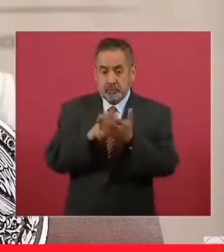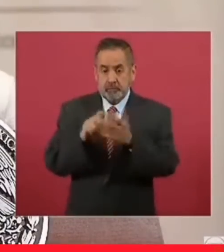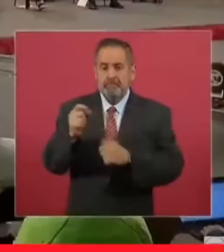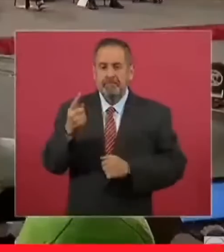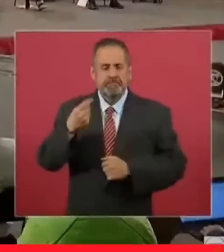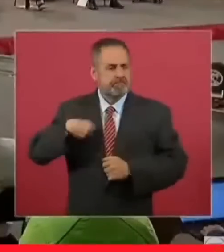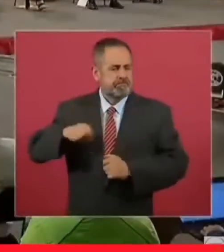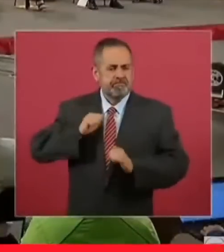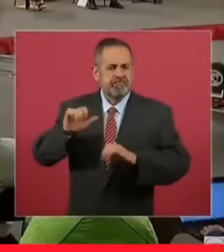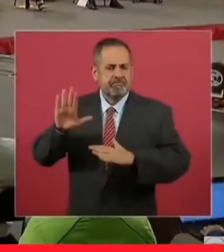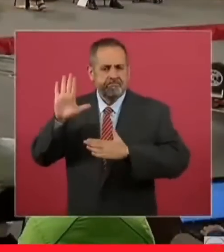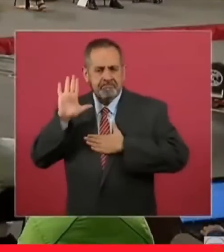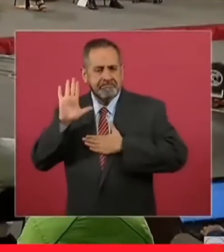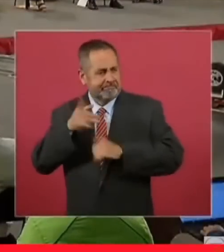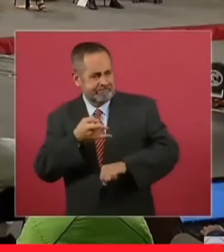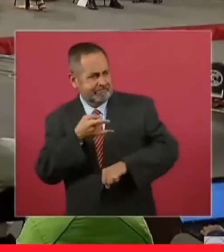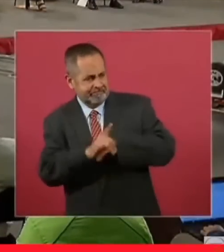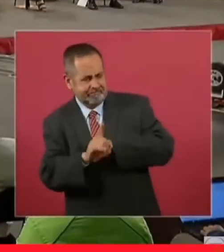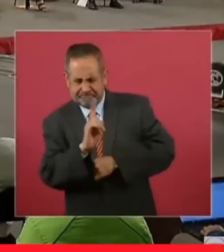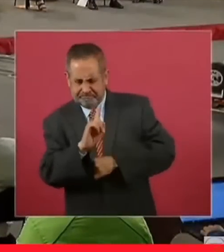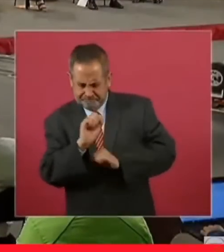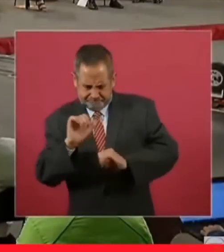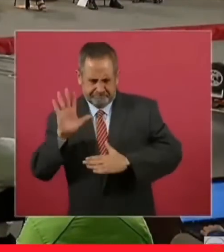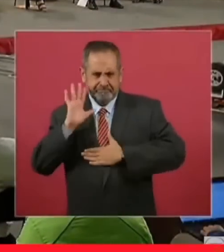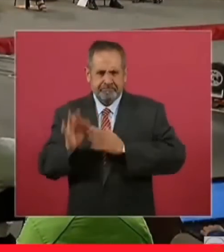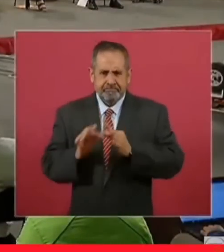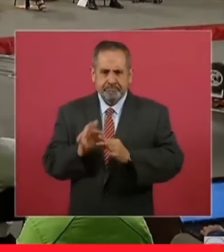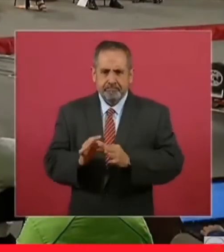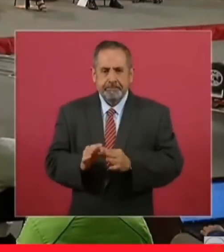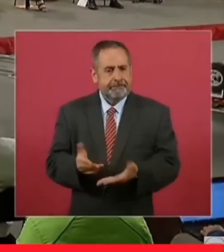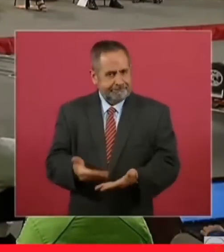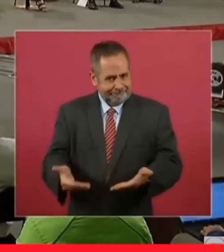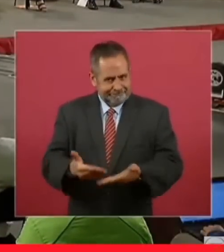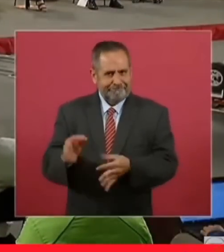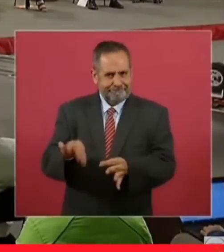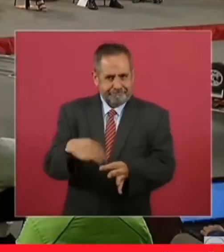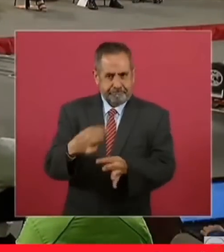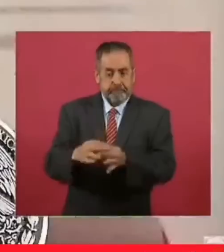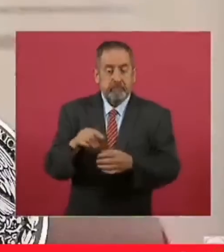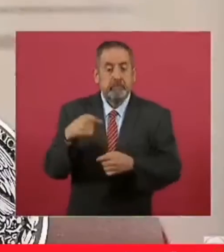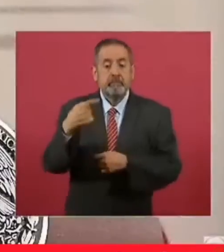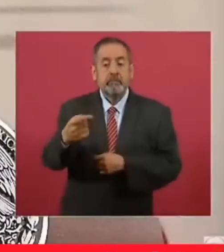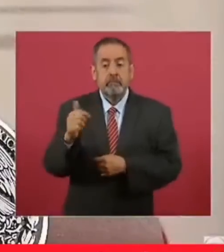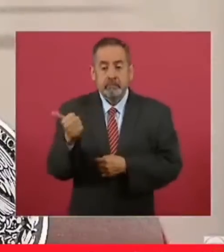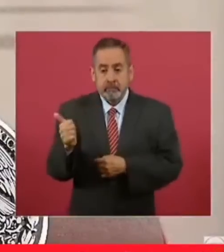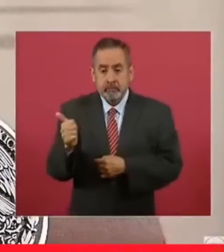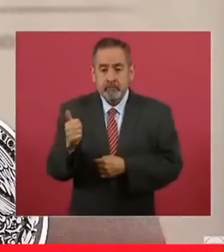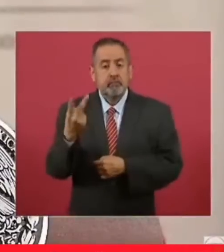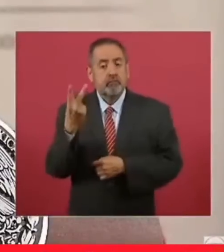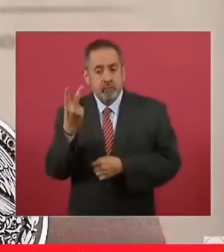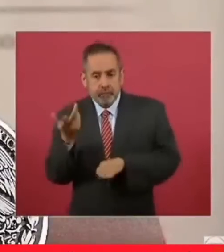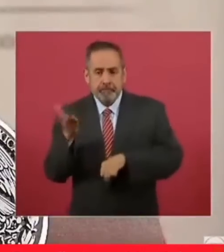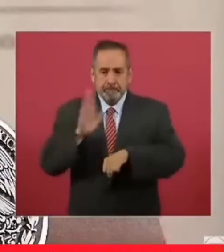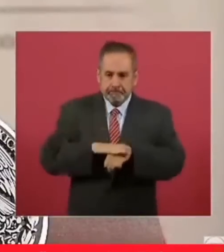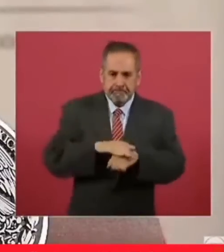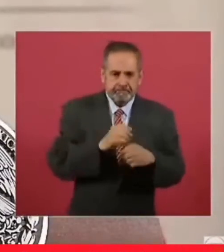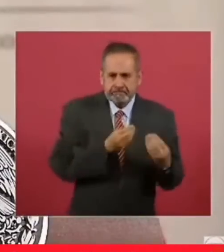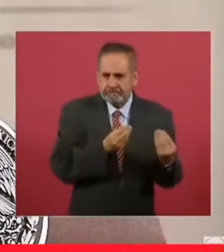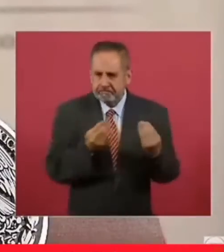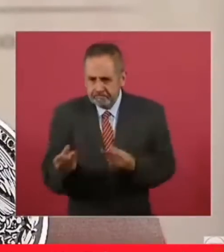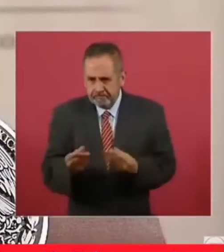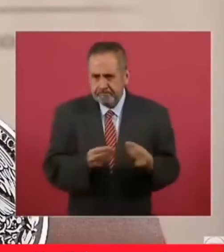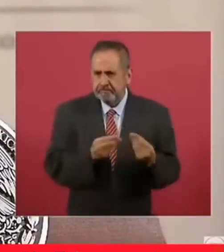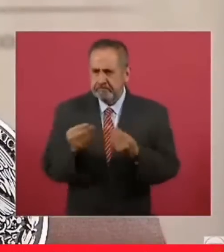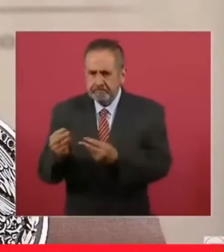donde prometíamos que no íbamos a quedar mal y seguimos cumpliendo. En agosto entregaremos dos trenes más. Y así cada mes